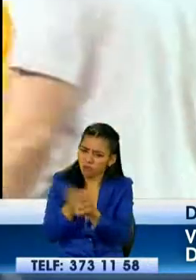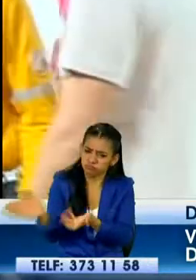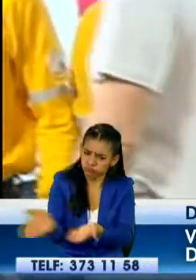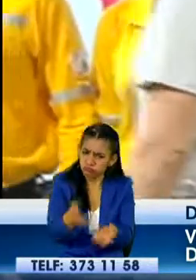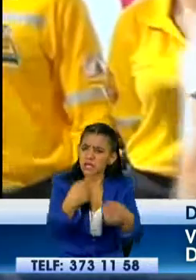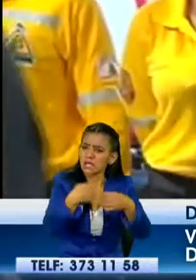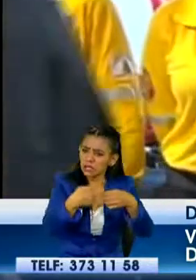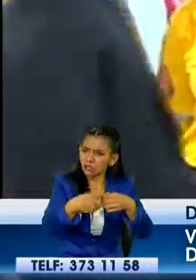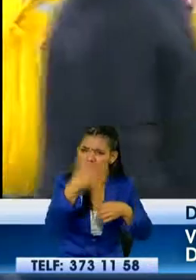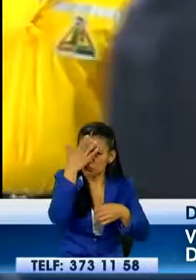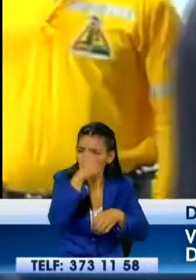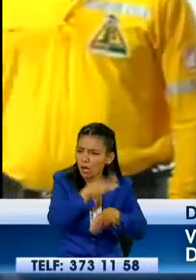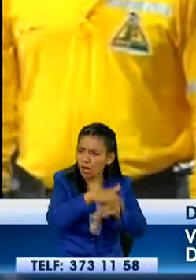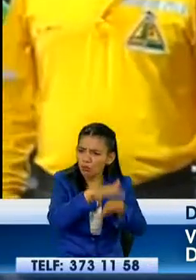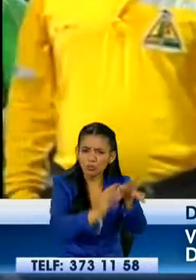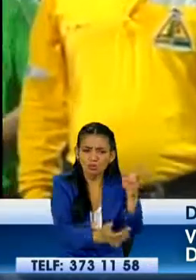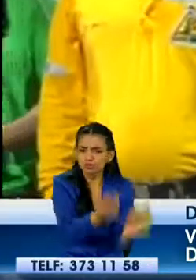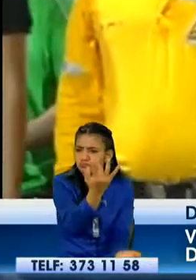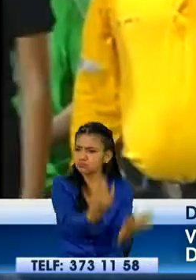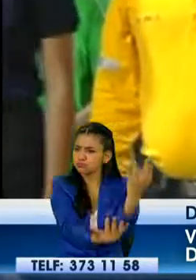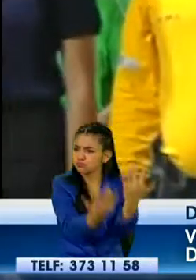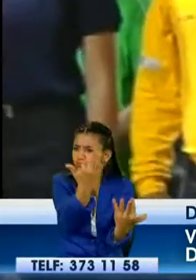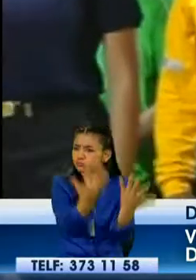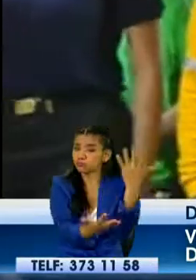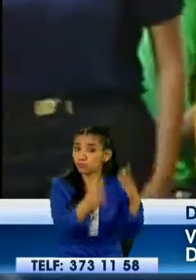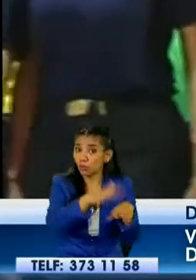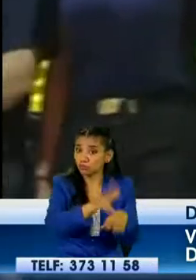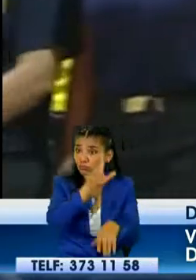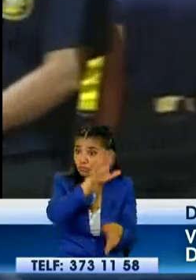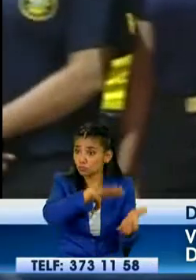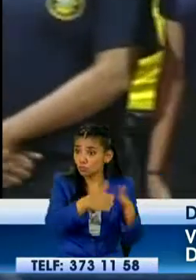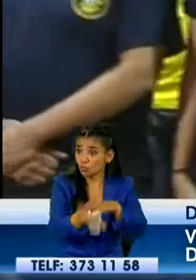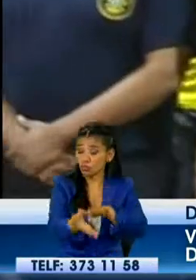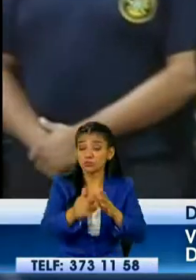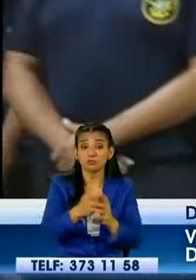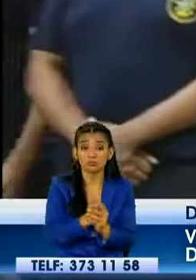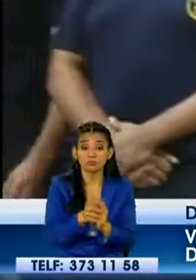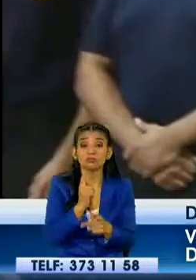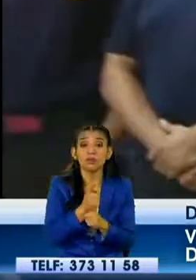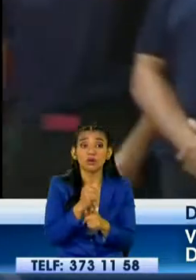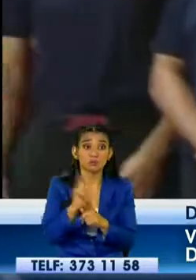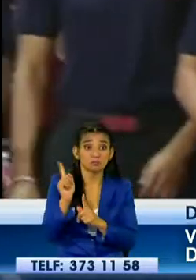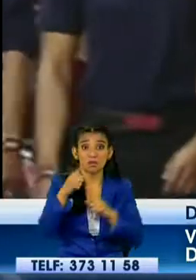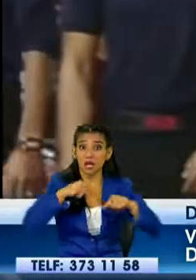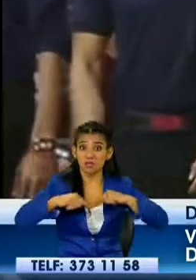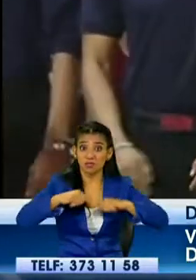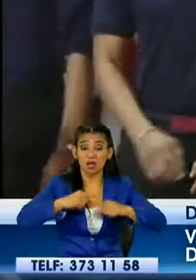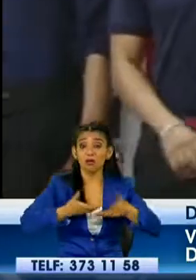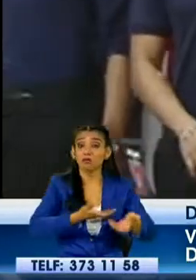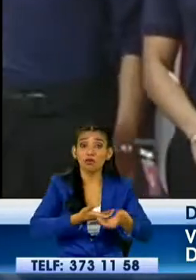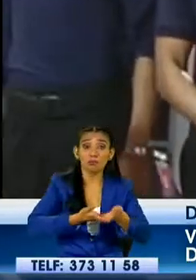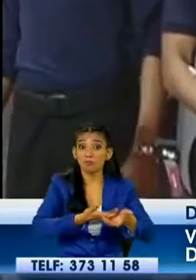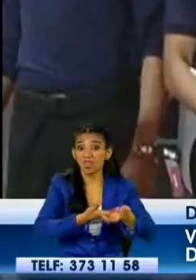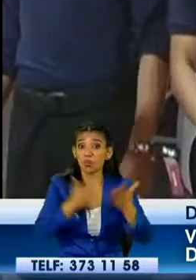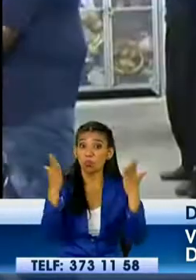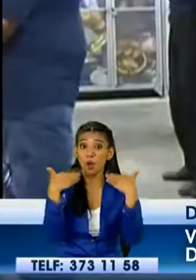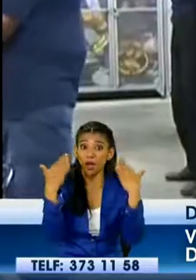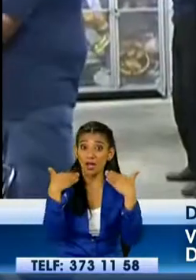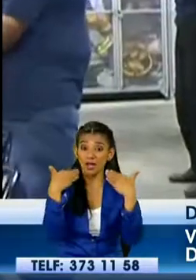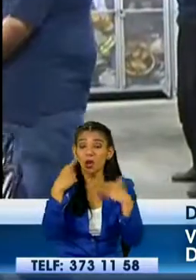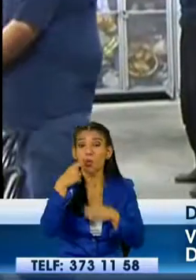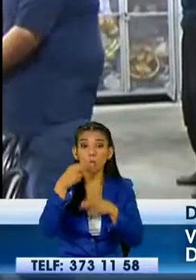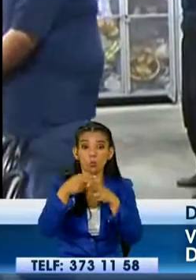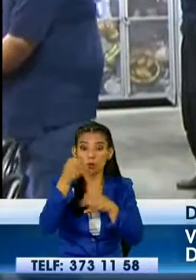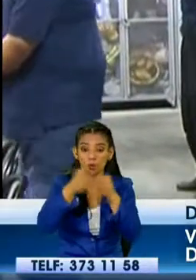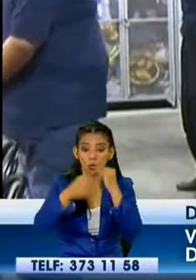pueblo quiteño, donde el fuego ya ha cobrado 3 vidas. Para tal efecto, el primer jefe de bomberos de Guayaquil, el coronel Martín Cucalón de Icaza,